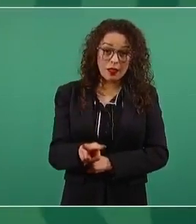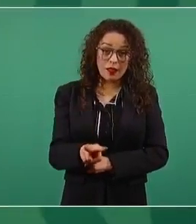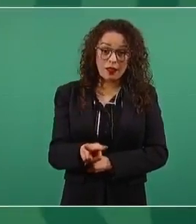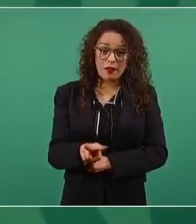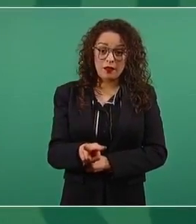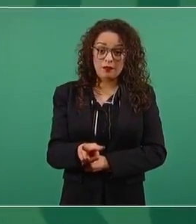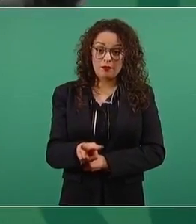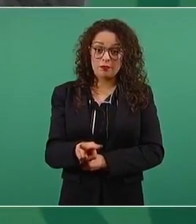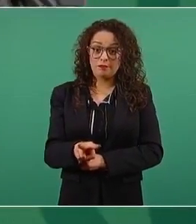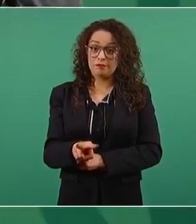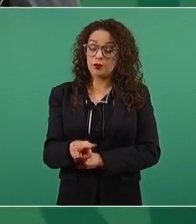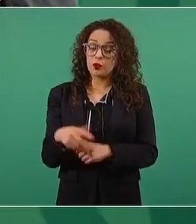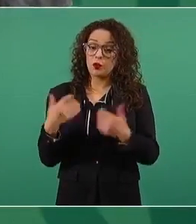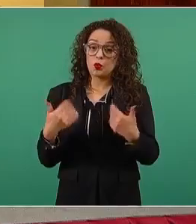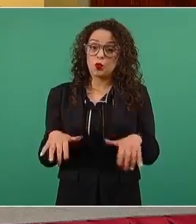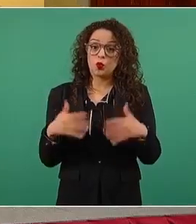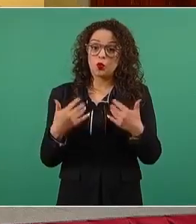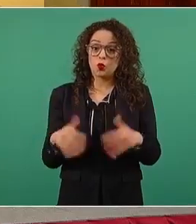izquierdo hay